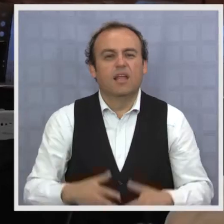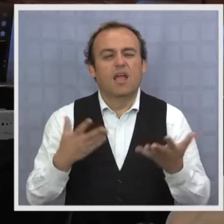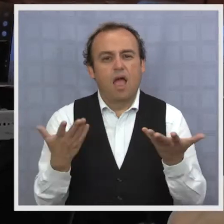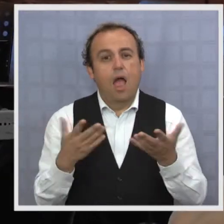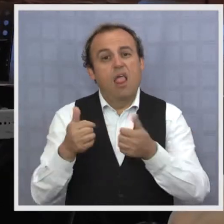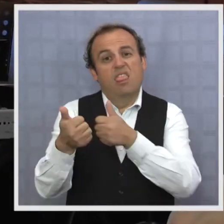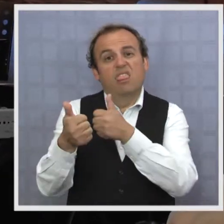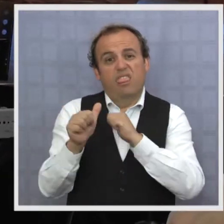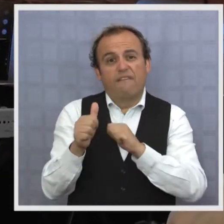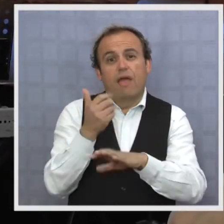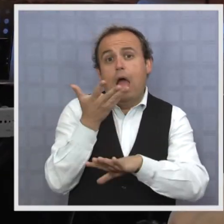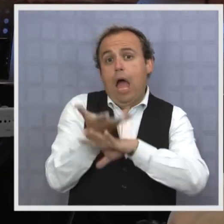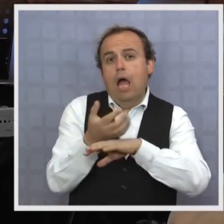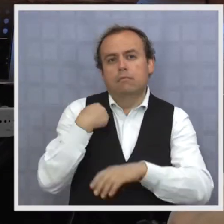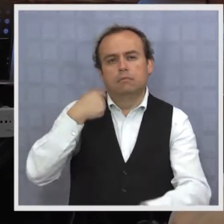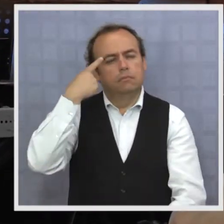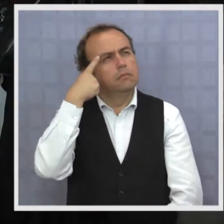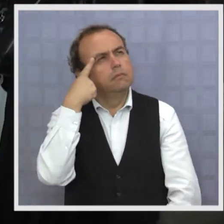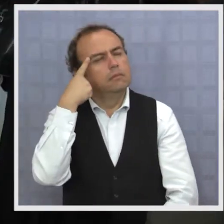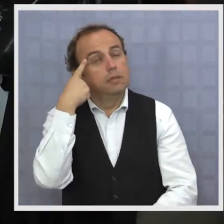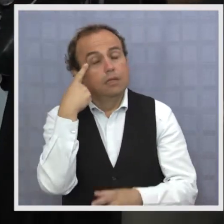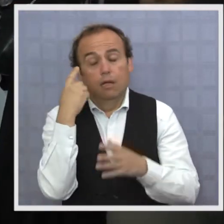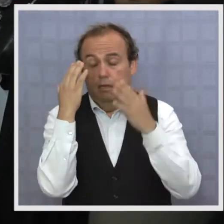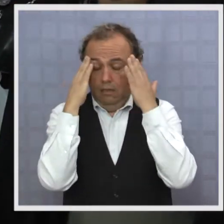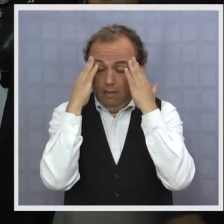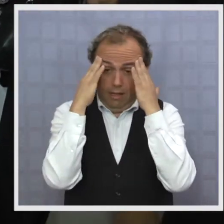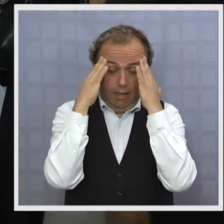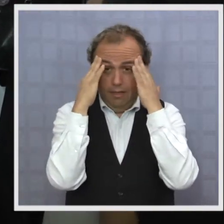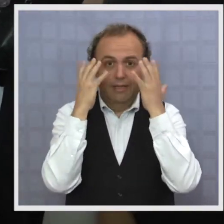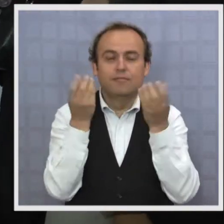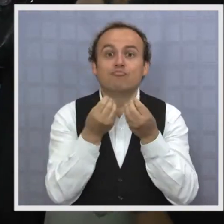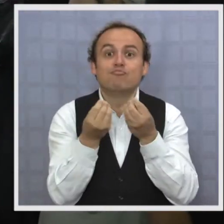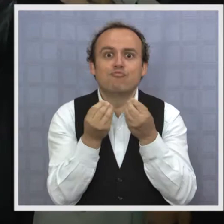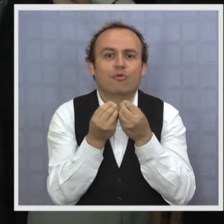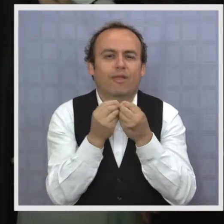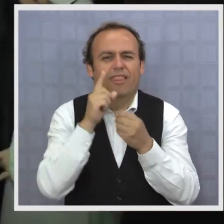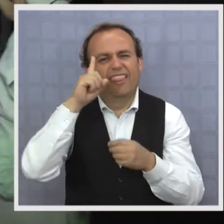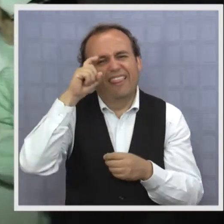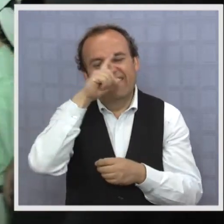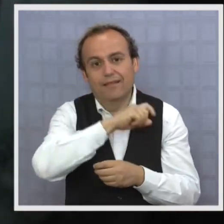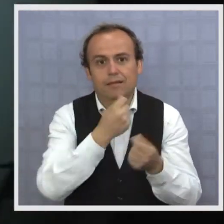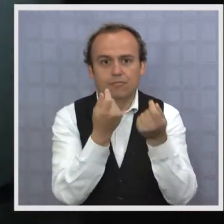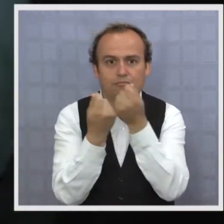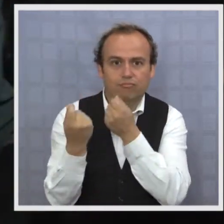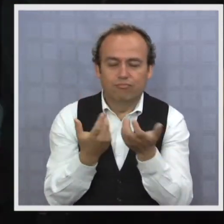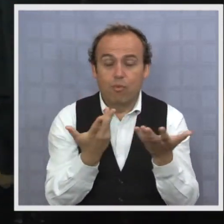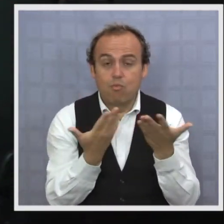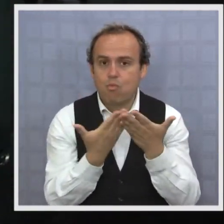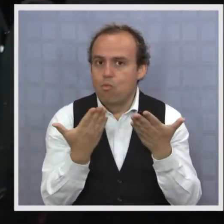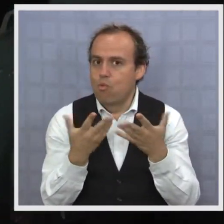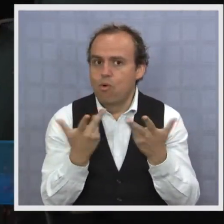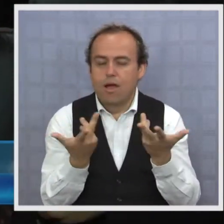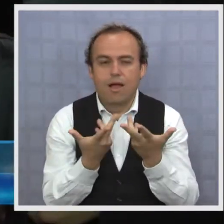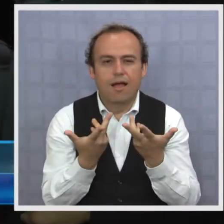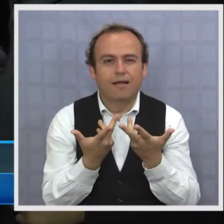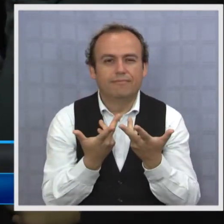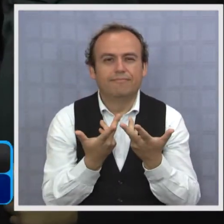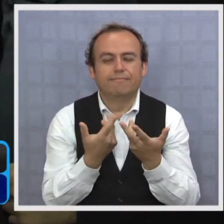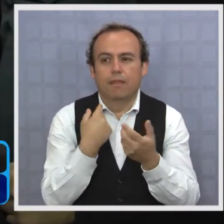Hay desafíos que de solo pensarlos abruman, por lo difícil, por lo oneroso que pueden resultar, por